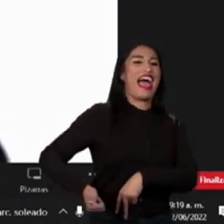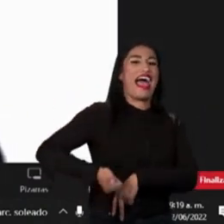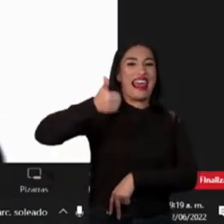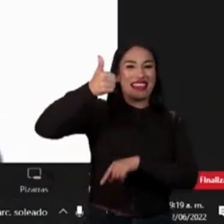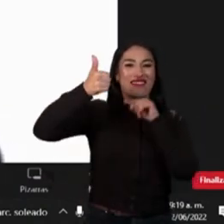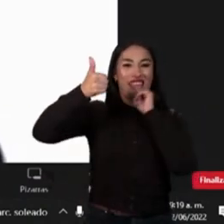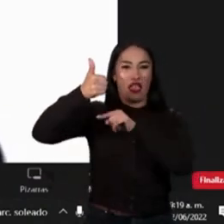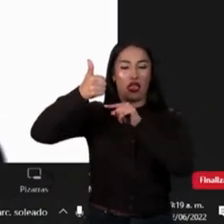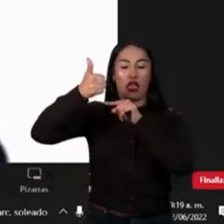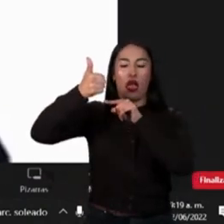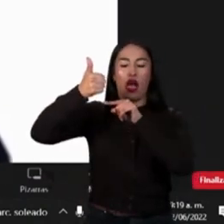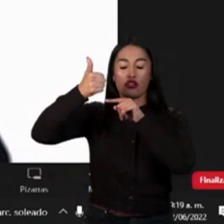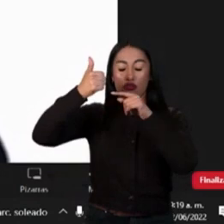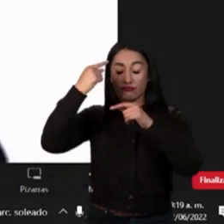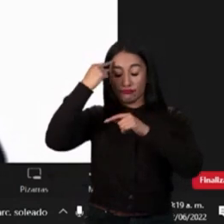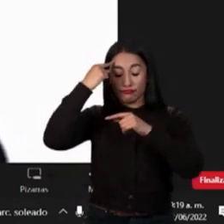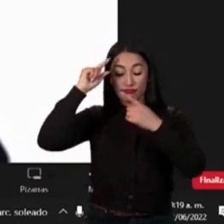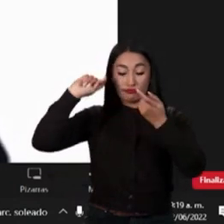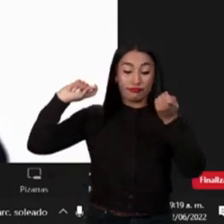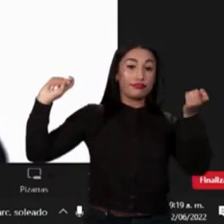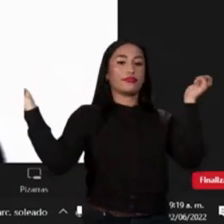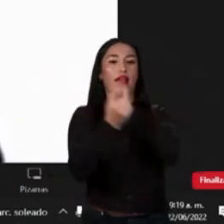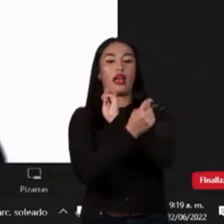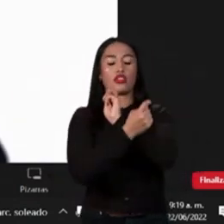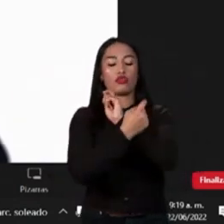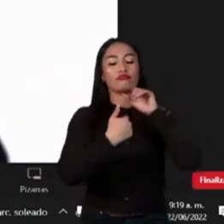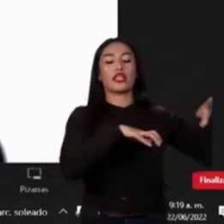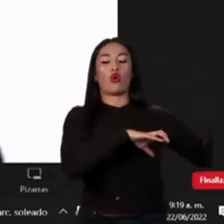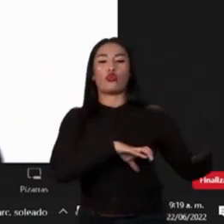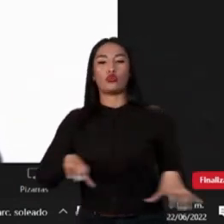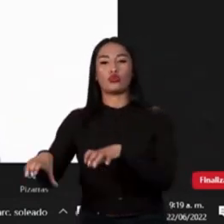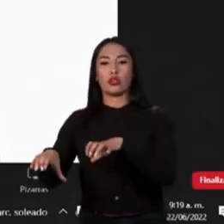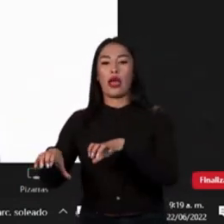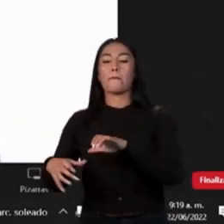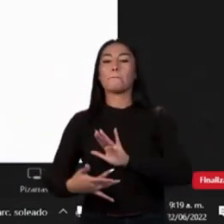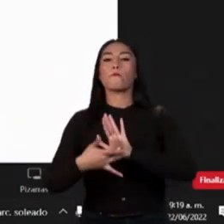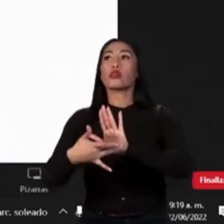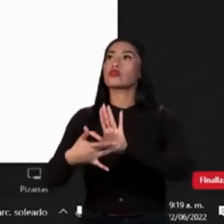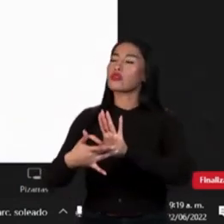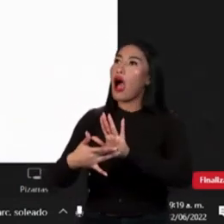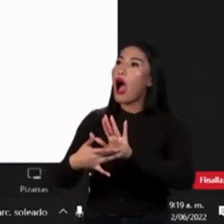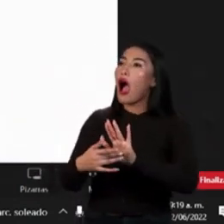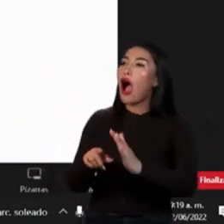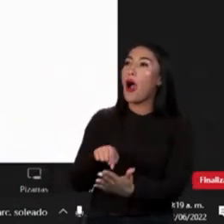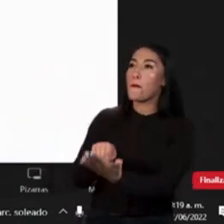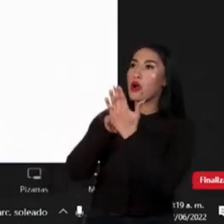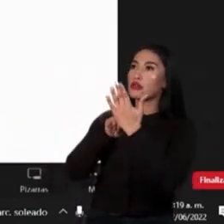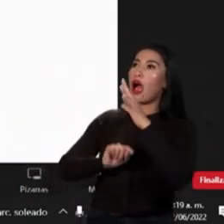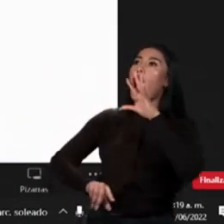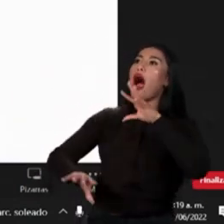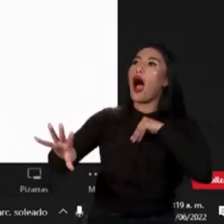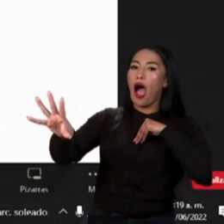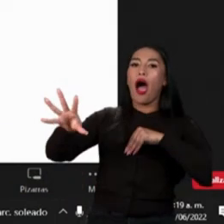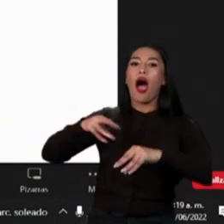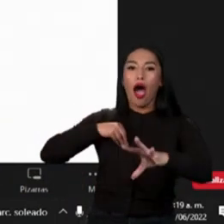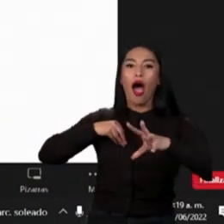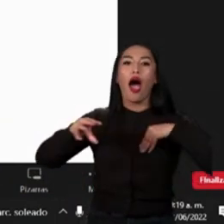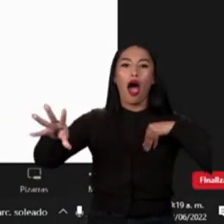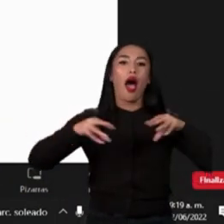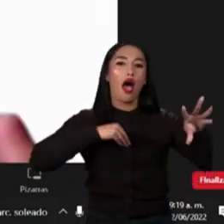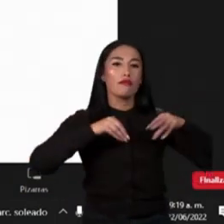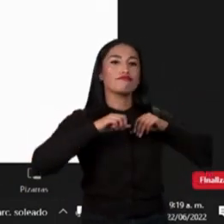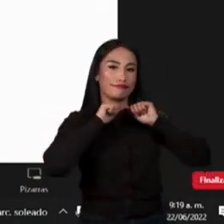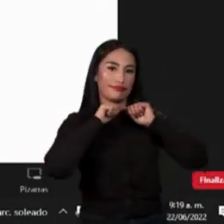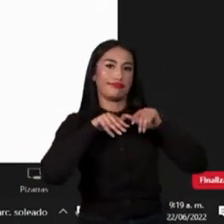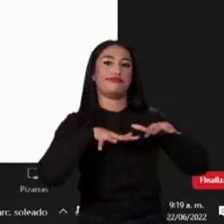el discurso, sino también hacerlo con el ejemplo, ¿no? Es muy importante también construir un consenso con